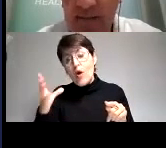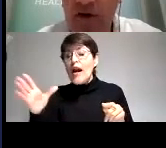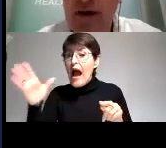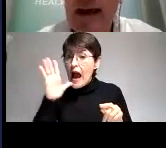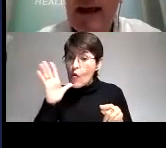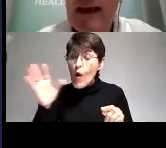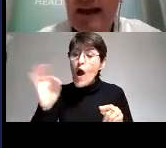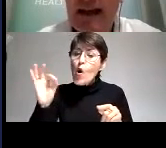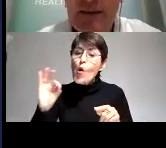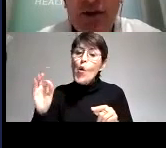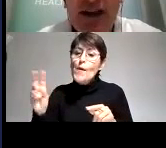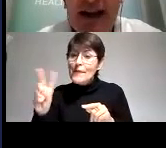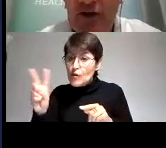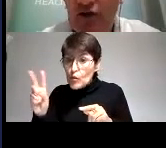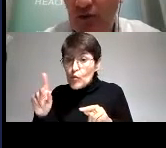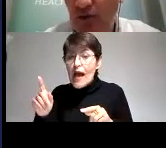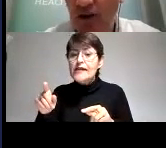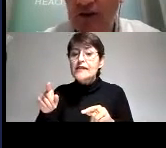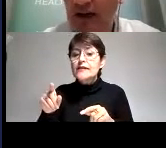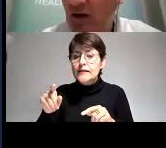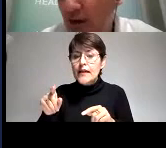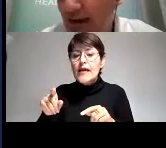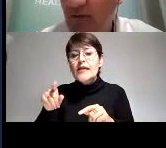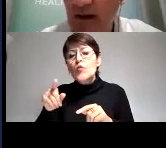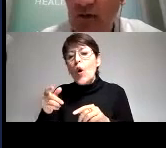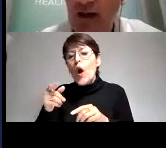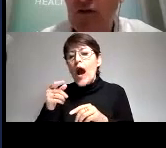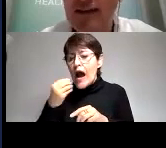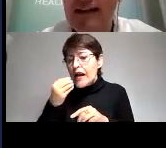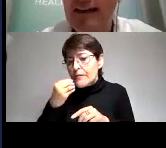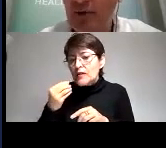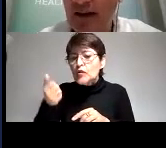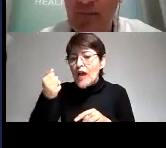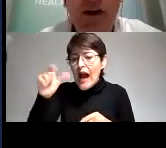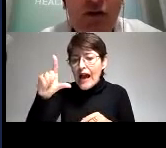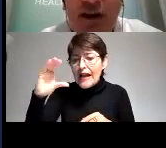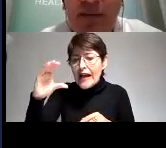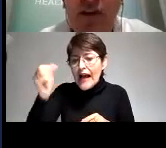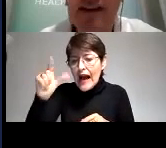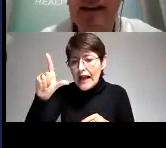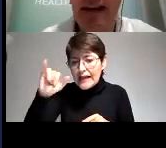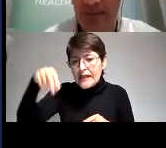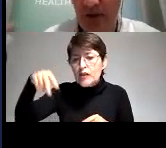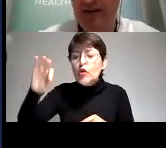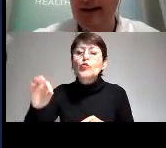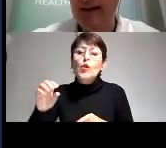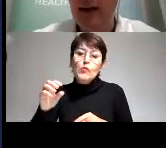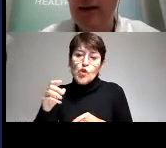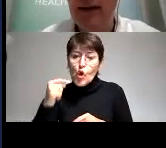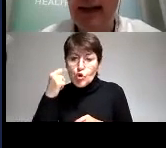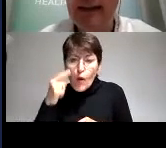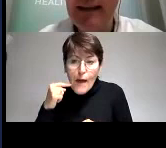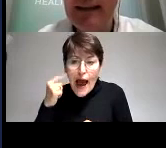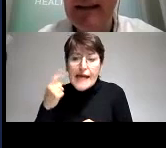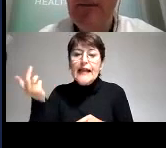por ejemplo. Y alimentos alcalinos, pues vamos a encontrar tomates, verduras, hortalizas, por ejemplo, que son lo que vamos a intentar priorizar